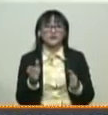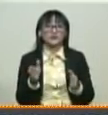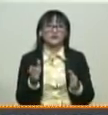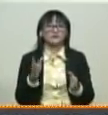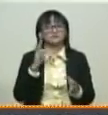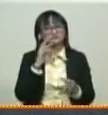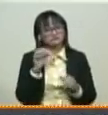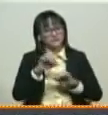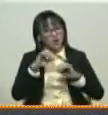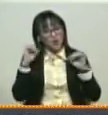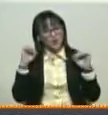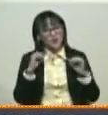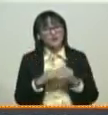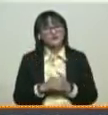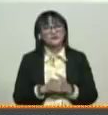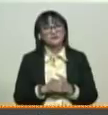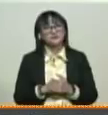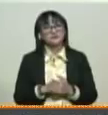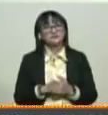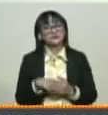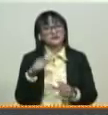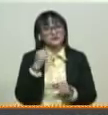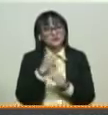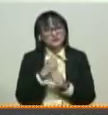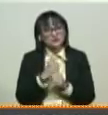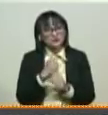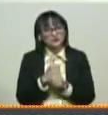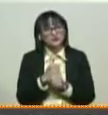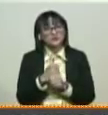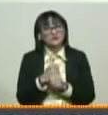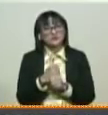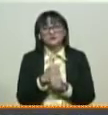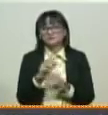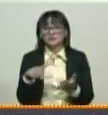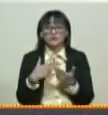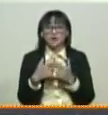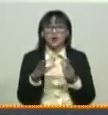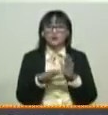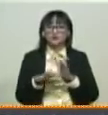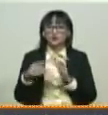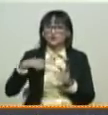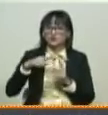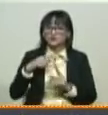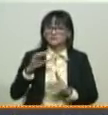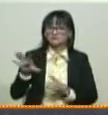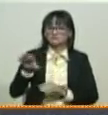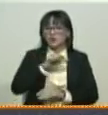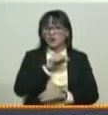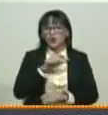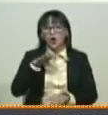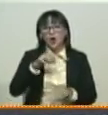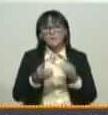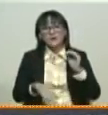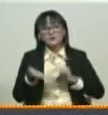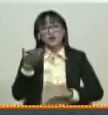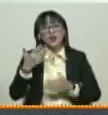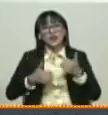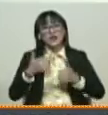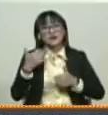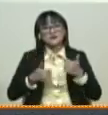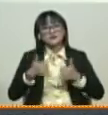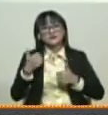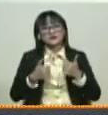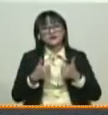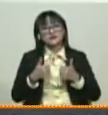son parte de una vasta operación en nuestra lucha anticorrupción. Compra con sobreprecio de leche en polvo para